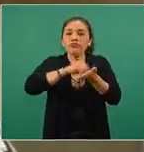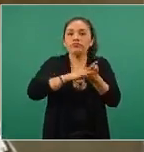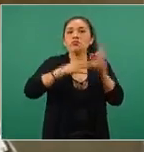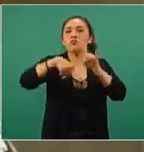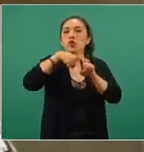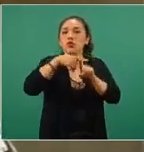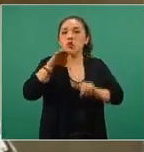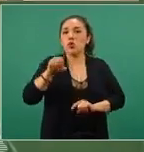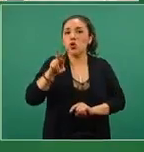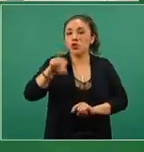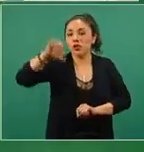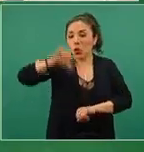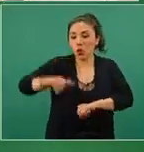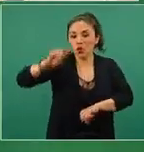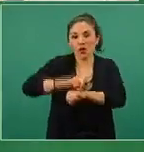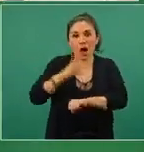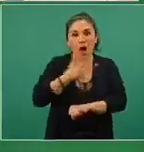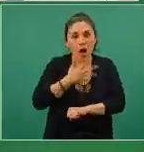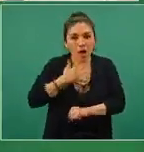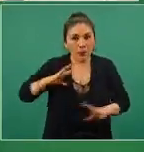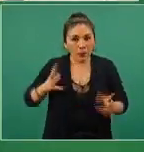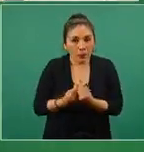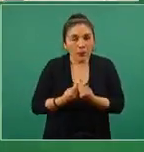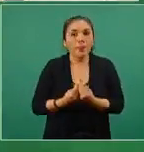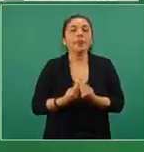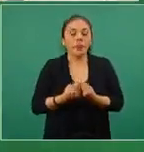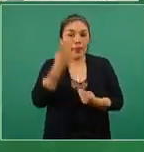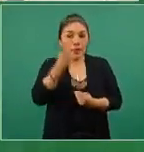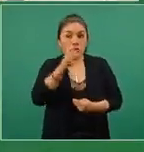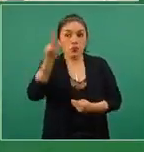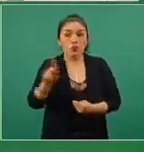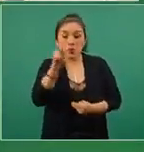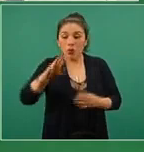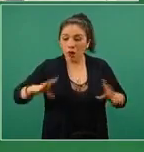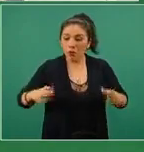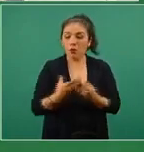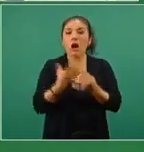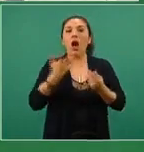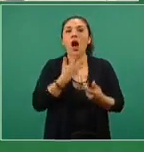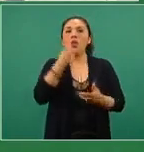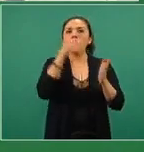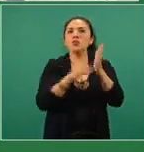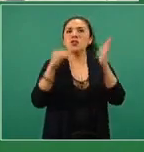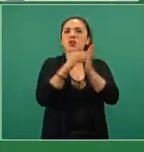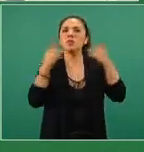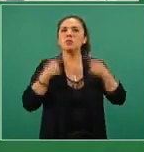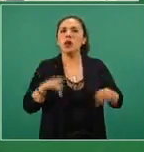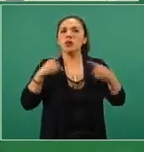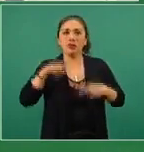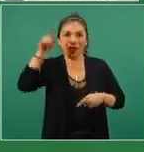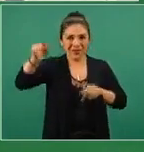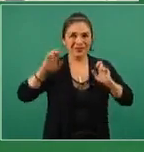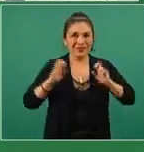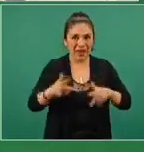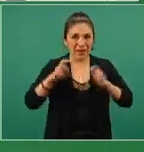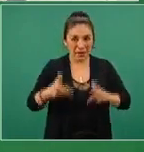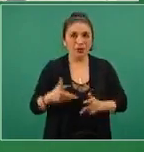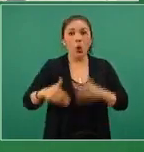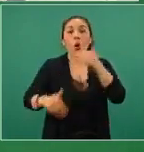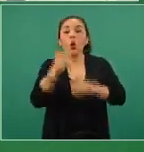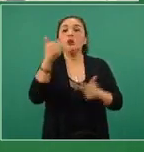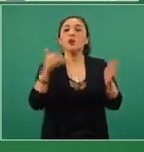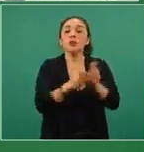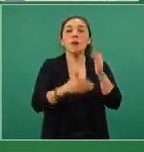COVID hasta la fecha de hoy. Esto en una población de 1 millón de personas, más o menos, de la población de Chiapas, y de 11,000